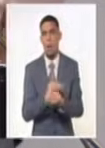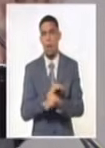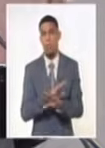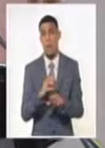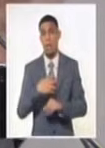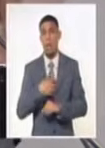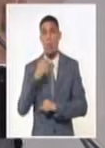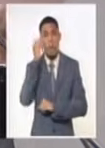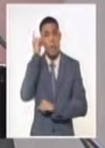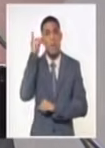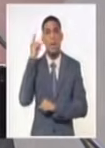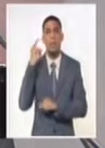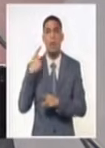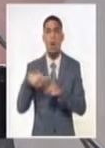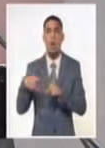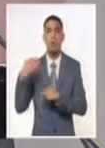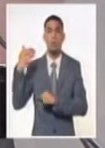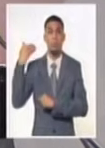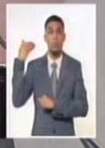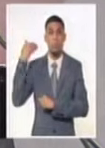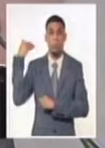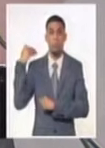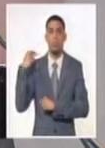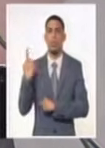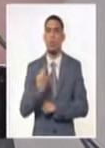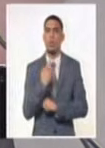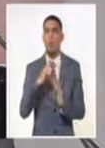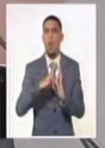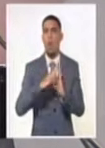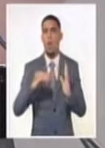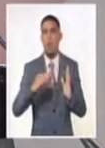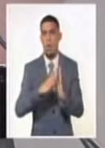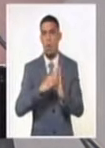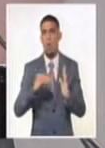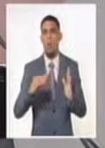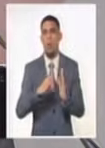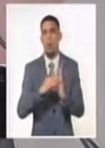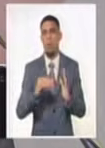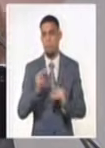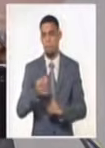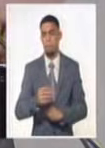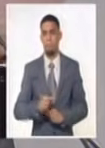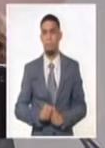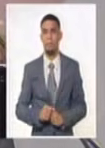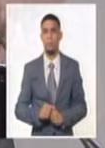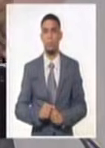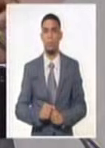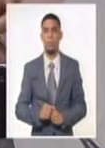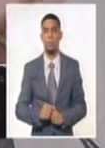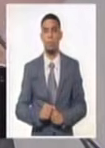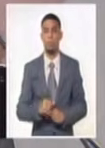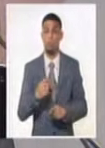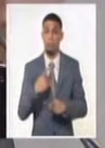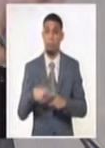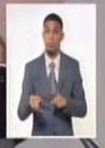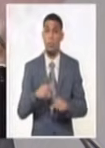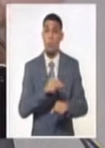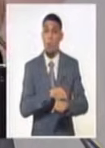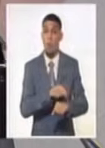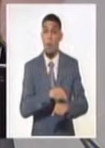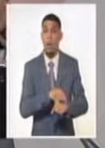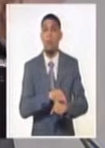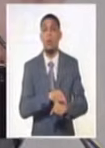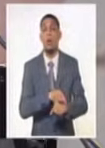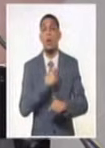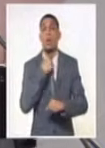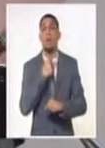ahora no hay nada que haya que agregar al marco regulatorio existente. Todas las alternativas están ahí. Hay que decir que en otros momentos, en ejercicio de las